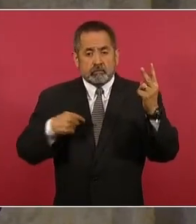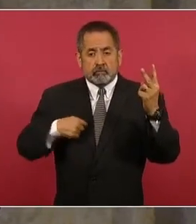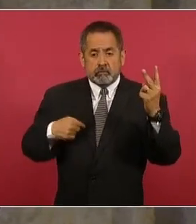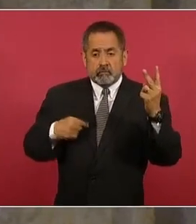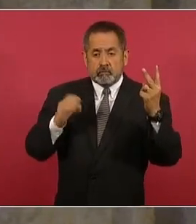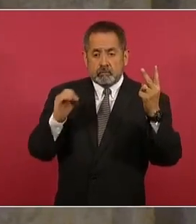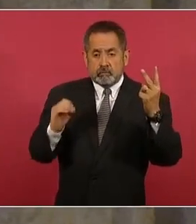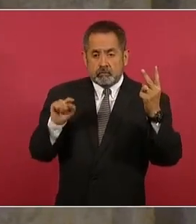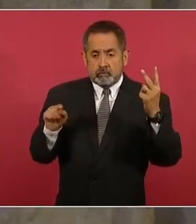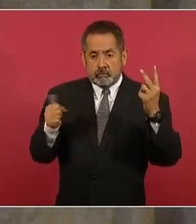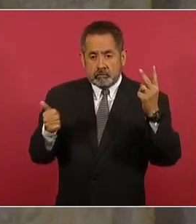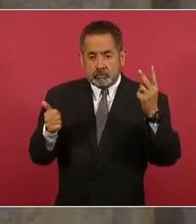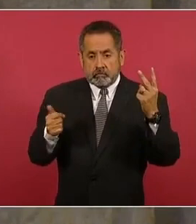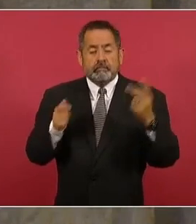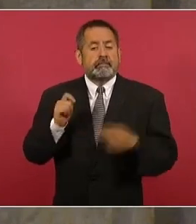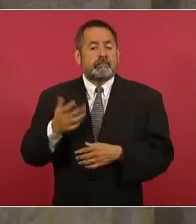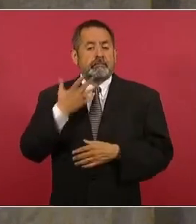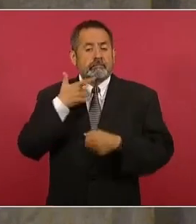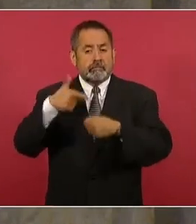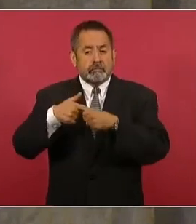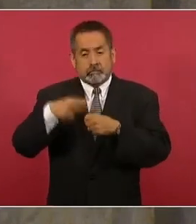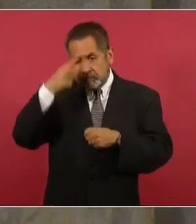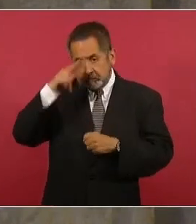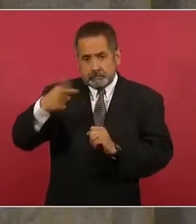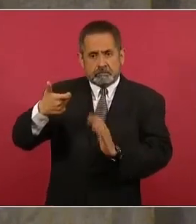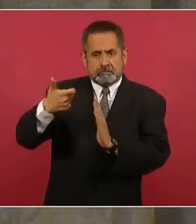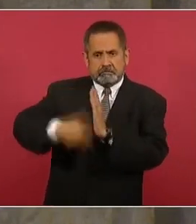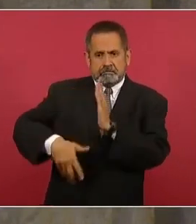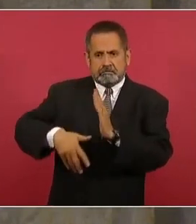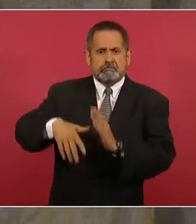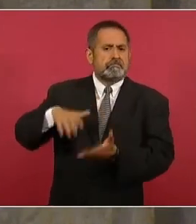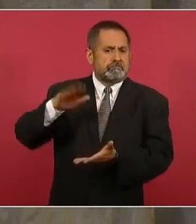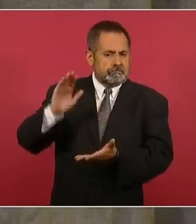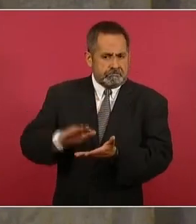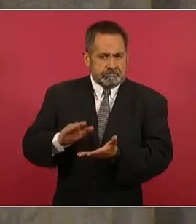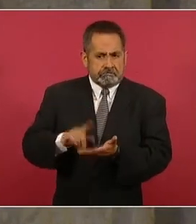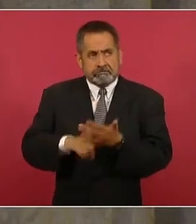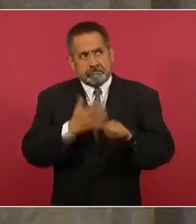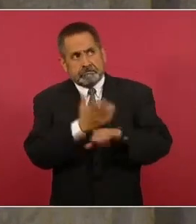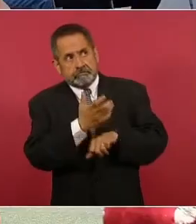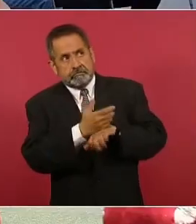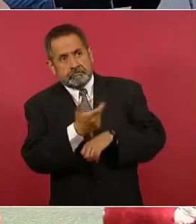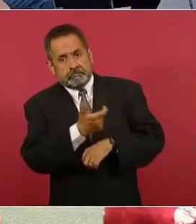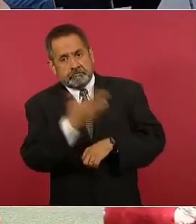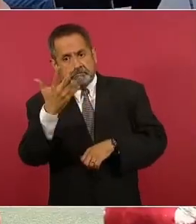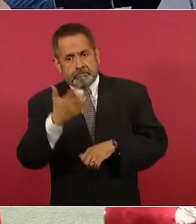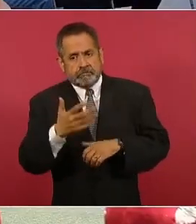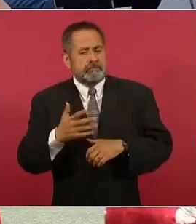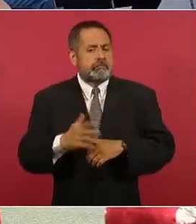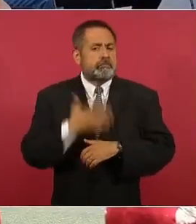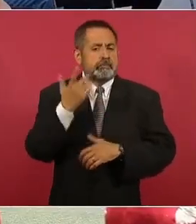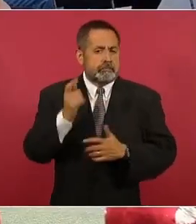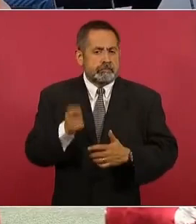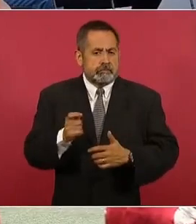La gasolina en México está más barata que en Estados Unidos. ¿Por qué?